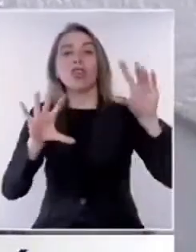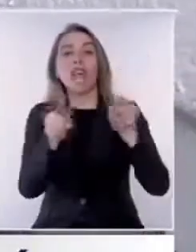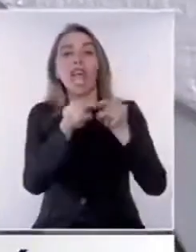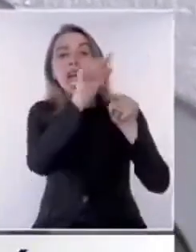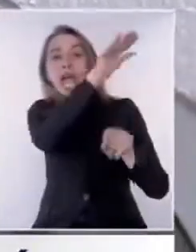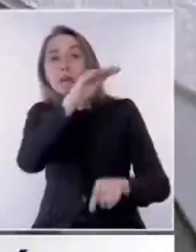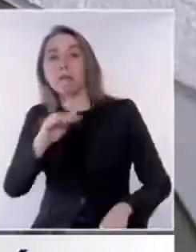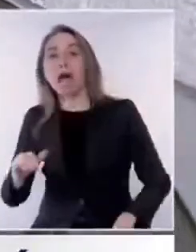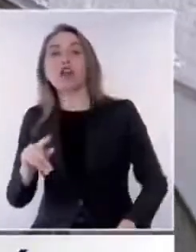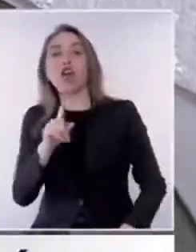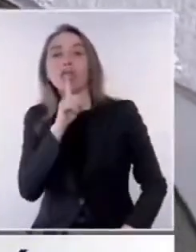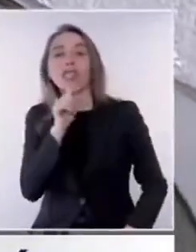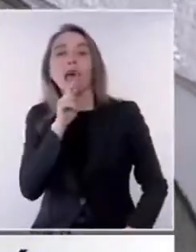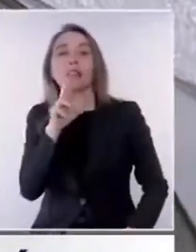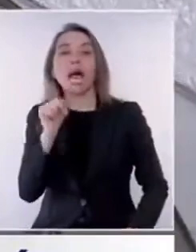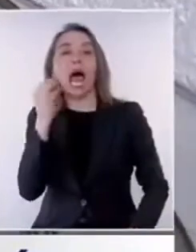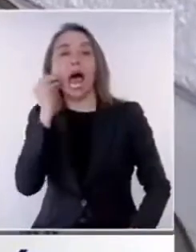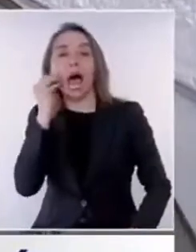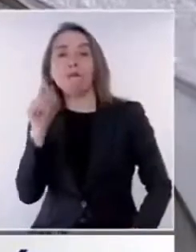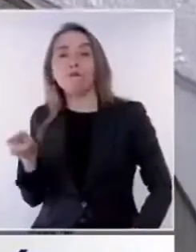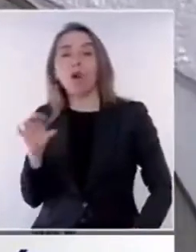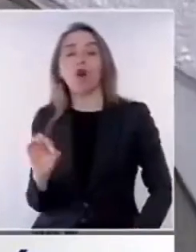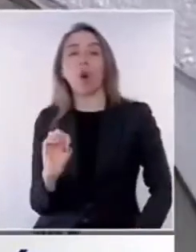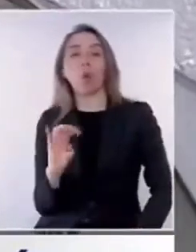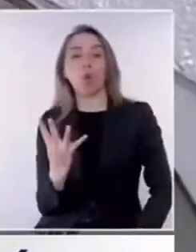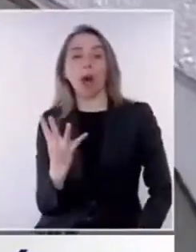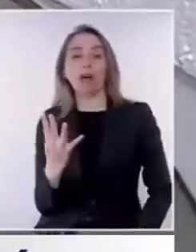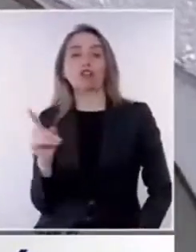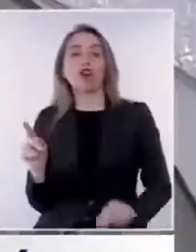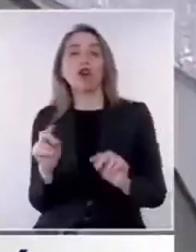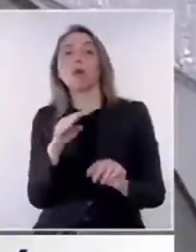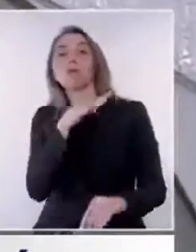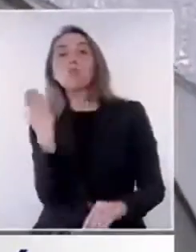era el cuarto. Y vivió hasta el